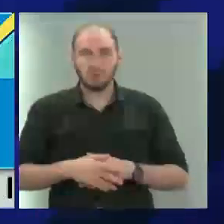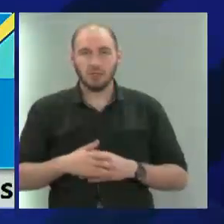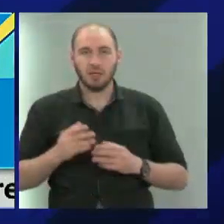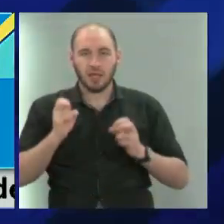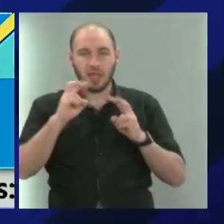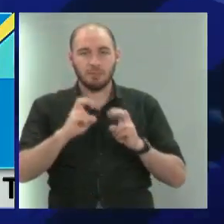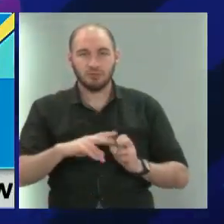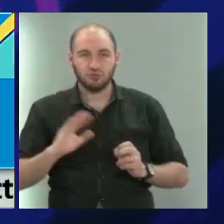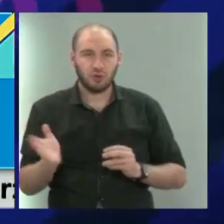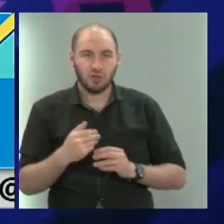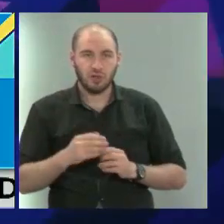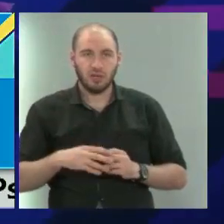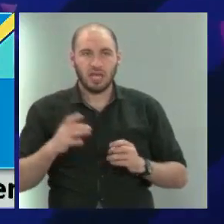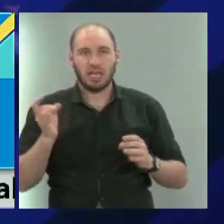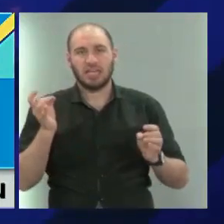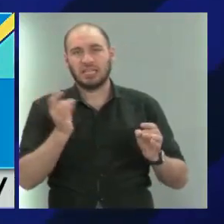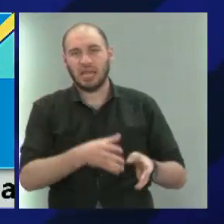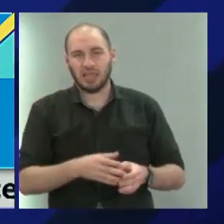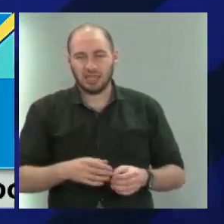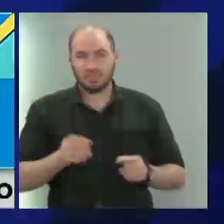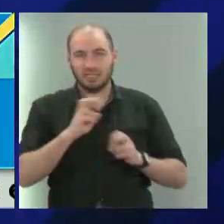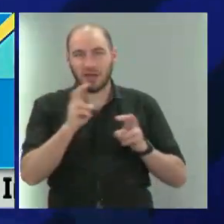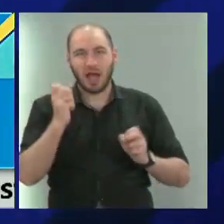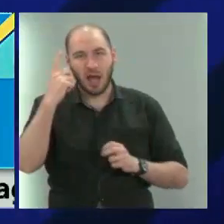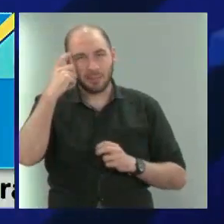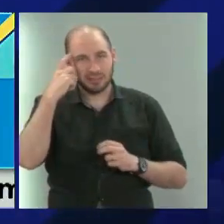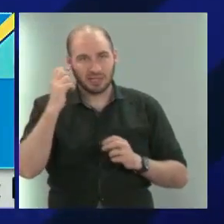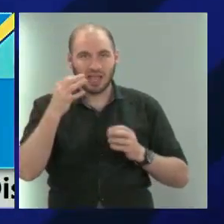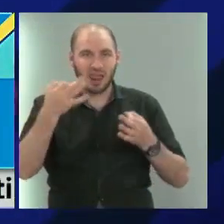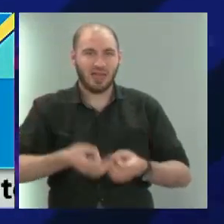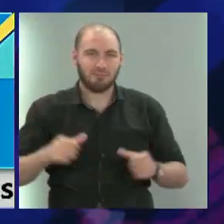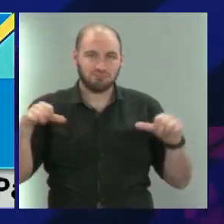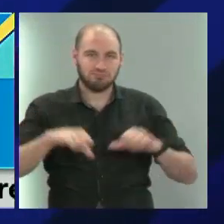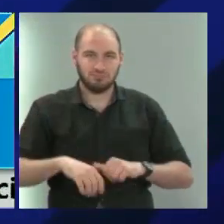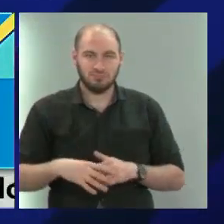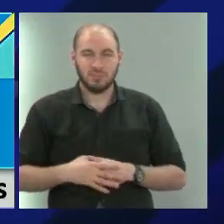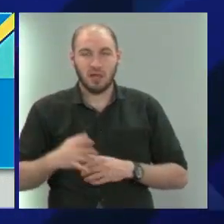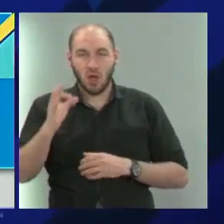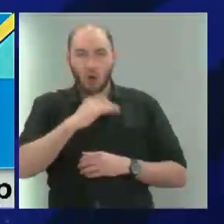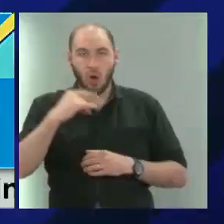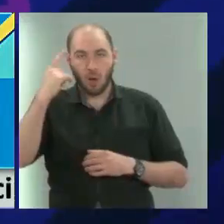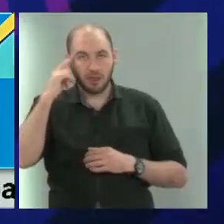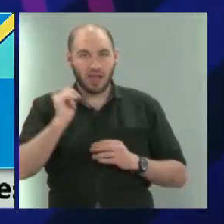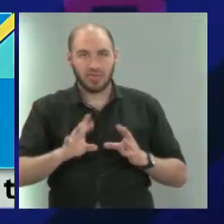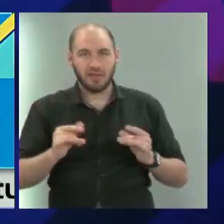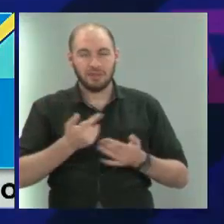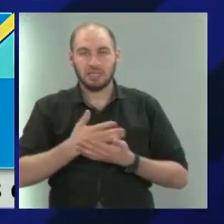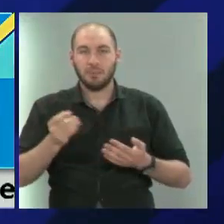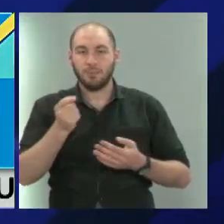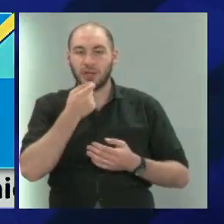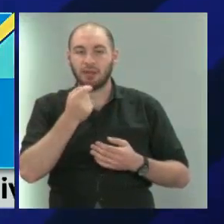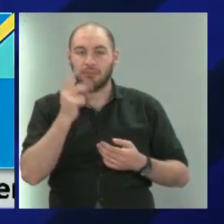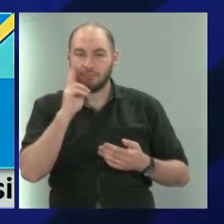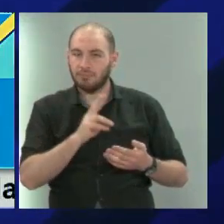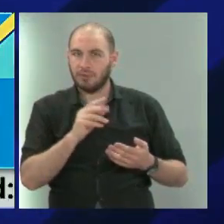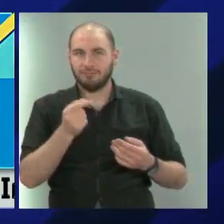nos dicen, boicotea el tema del aprendizaje, boicotea la calidad. Entonces, la mirada, ¿no? Es compleja, ¿no? Cuando uno lo mira, o